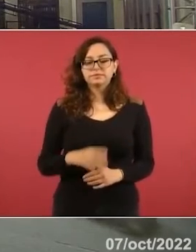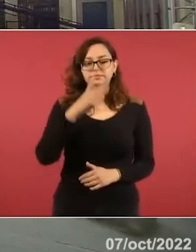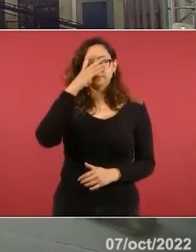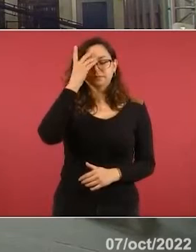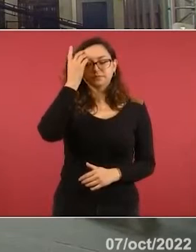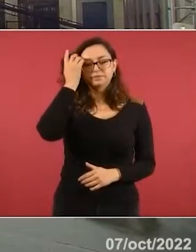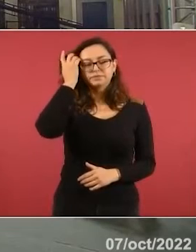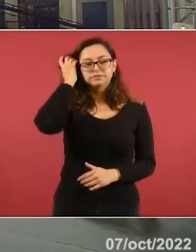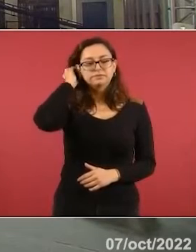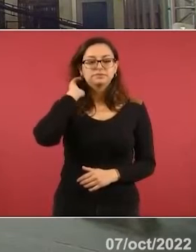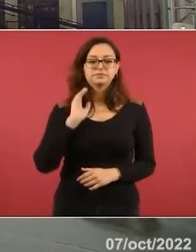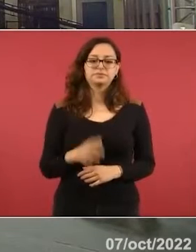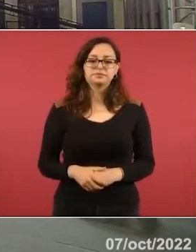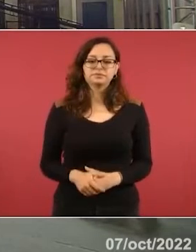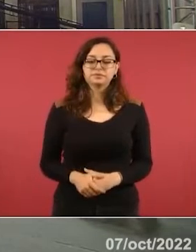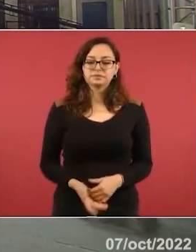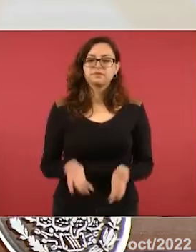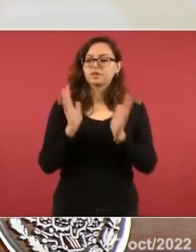sobre estos lamentables hechos.